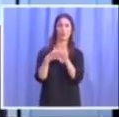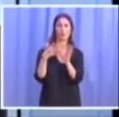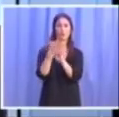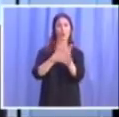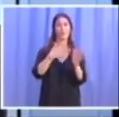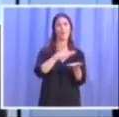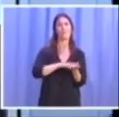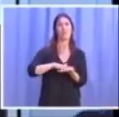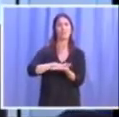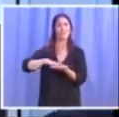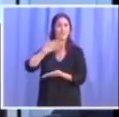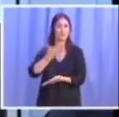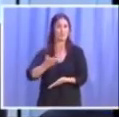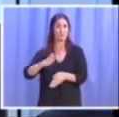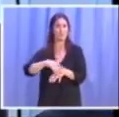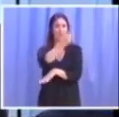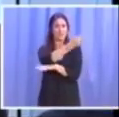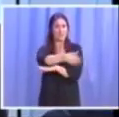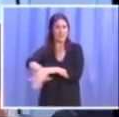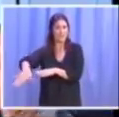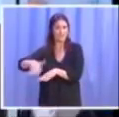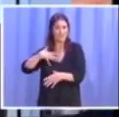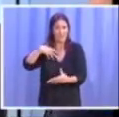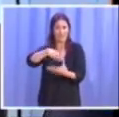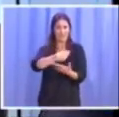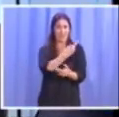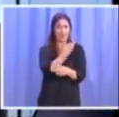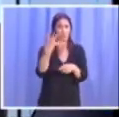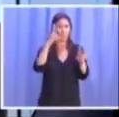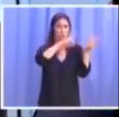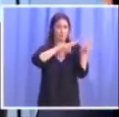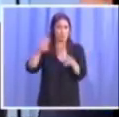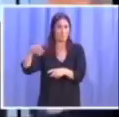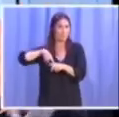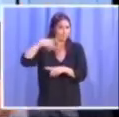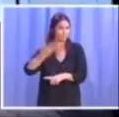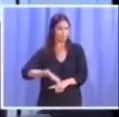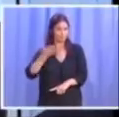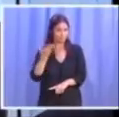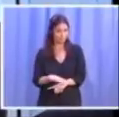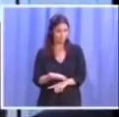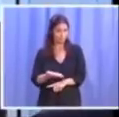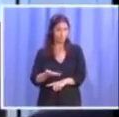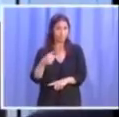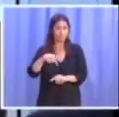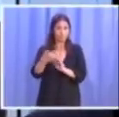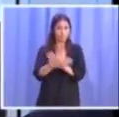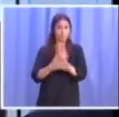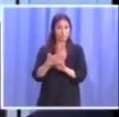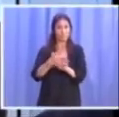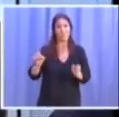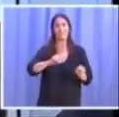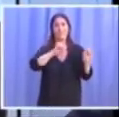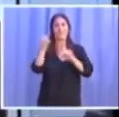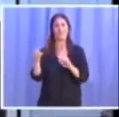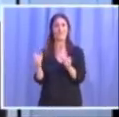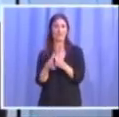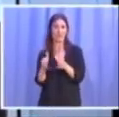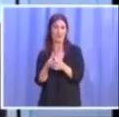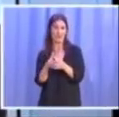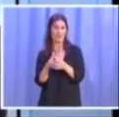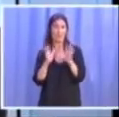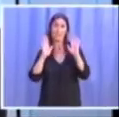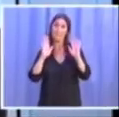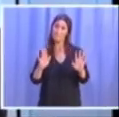pilares fundamentales y de la transversalidad en algunas cuestiones que son determinantes. Aquí se habla de defender a Granada y creo que